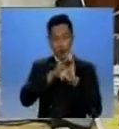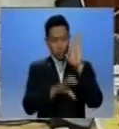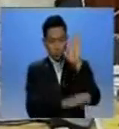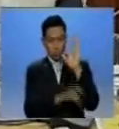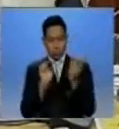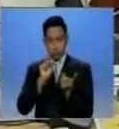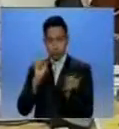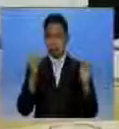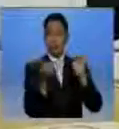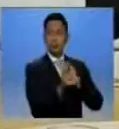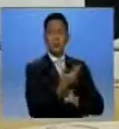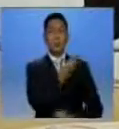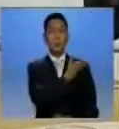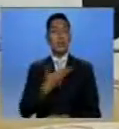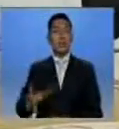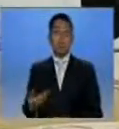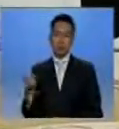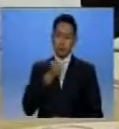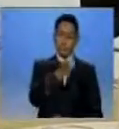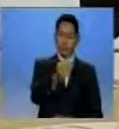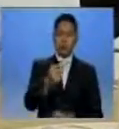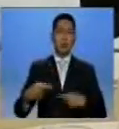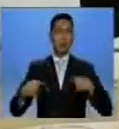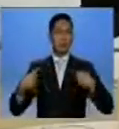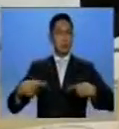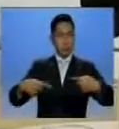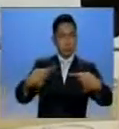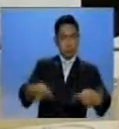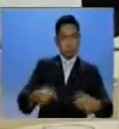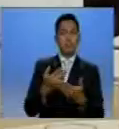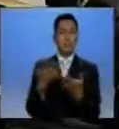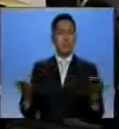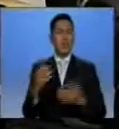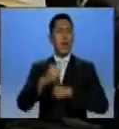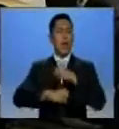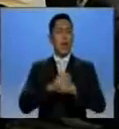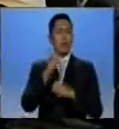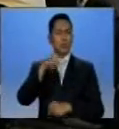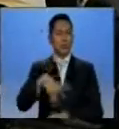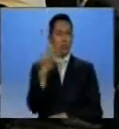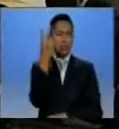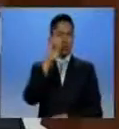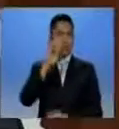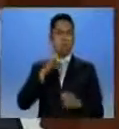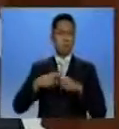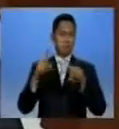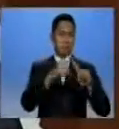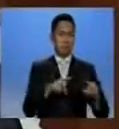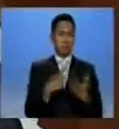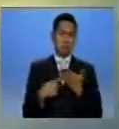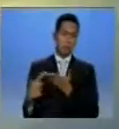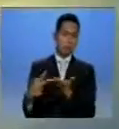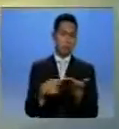postulación indefinida para que entre en vigencia después de las elecciones de 2017. Silrat Raslaviña, Cama Noticias.